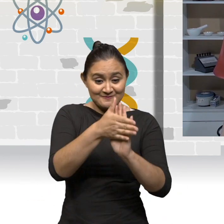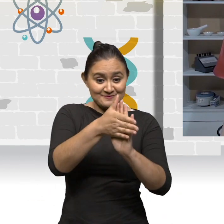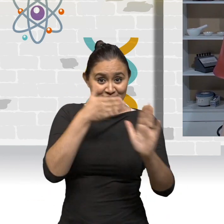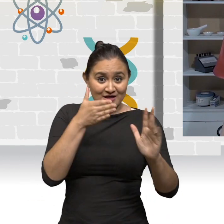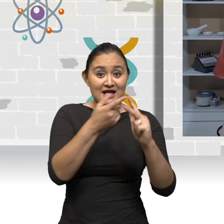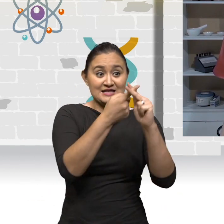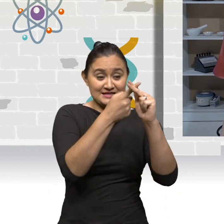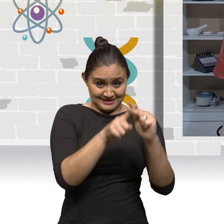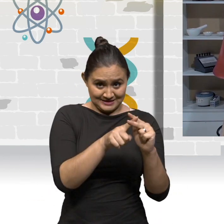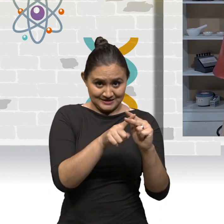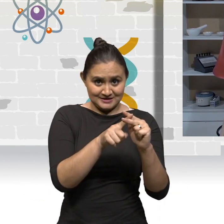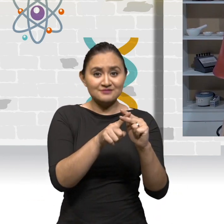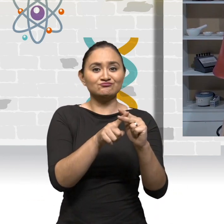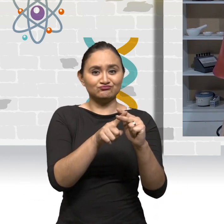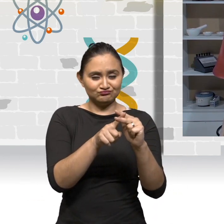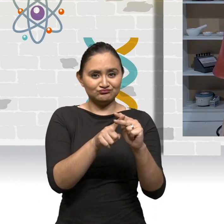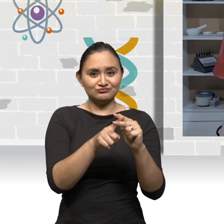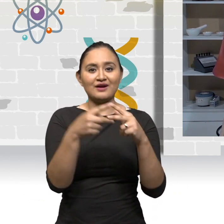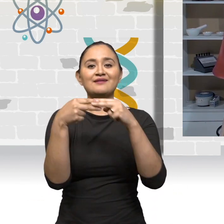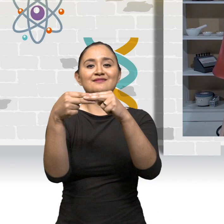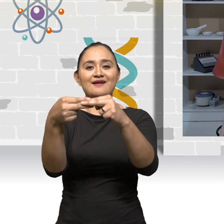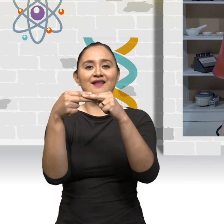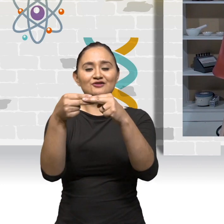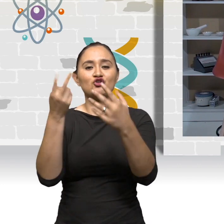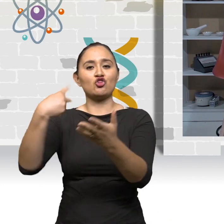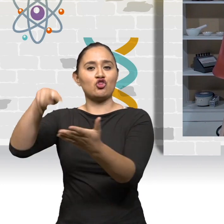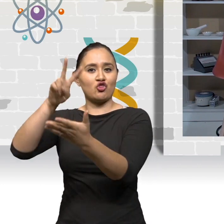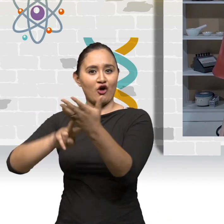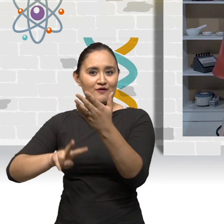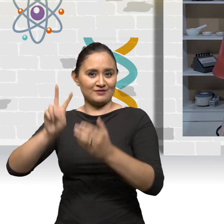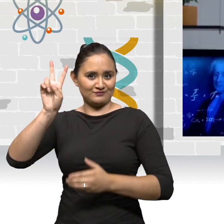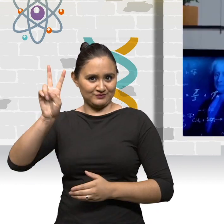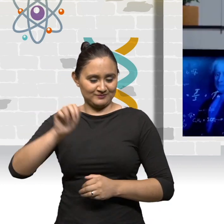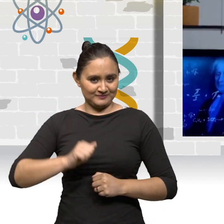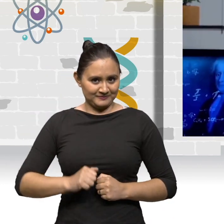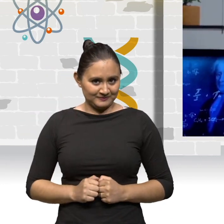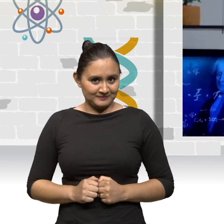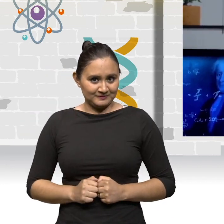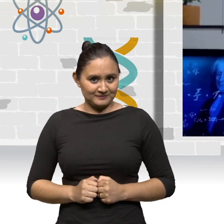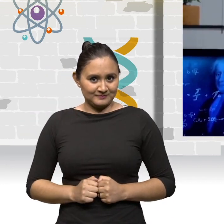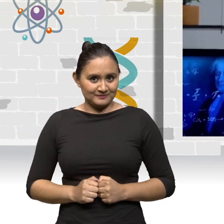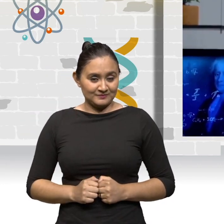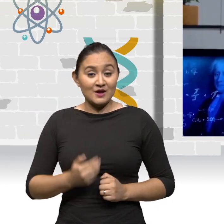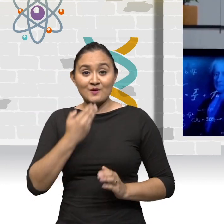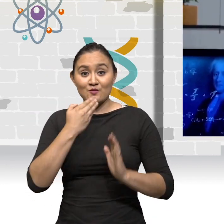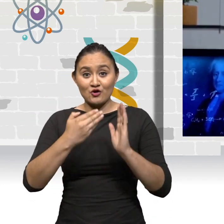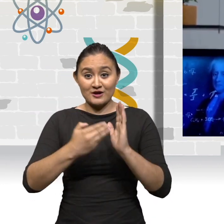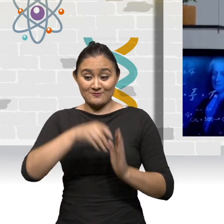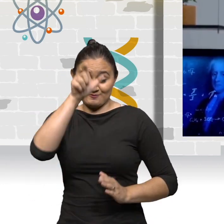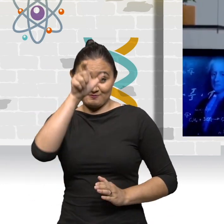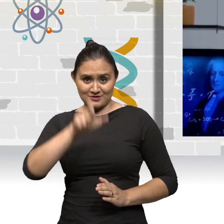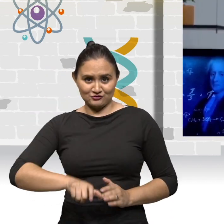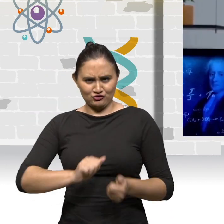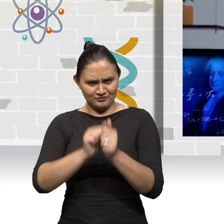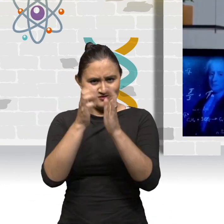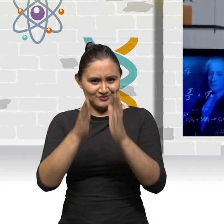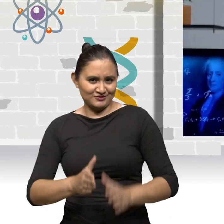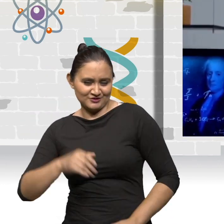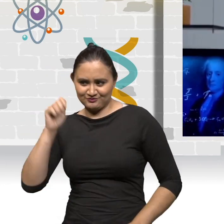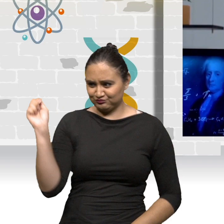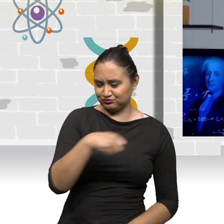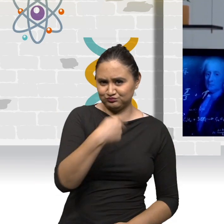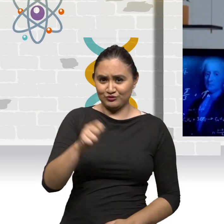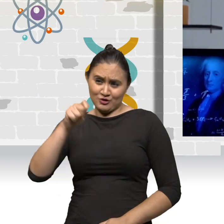distintas velocidades iniciales para así poder observar su relación cuadrática. Cuando un tenista lanza la pelota a